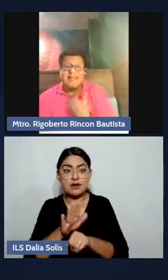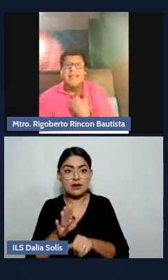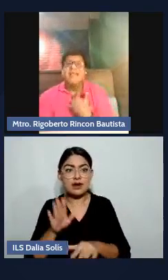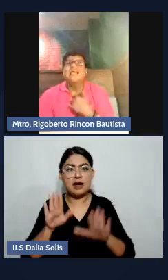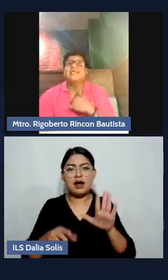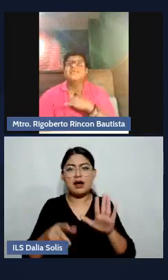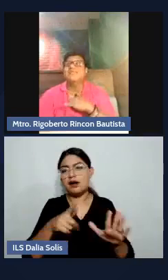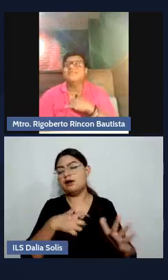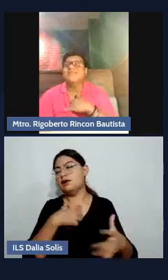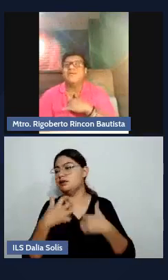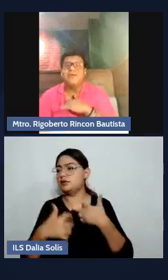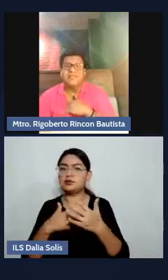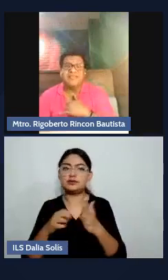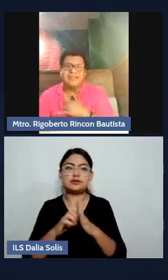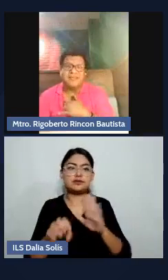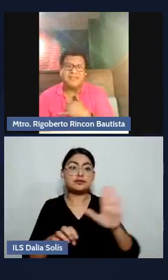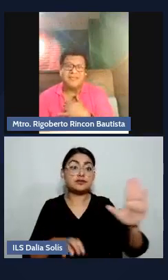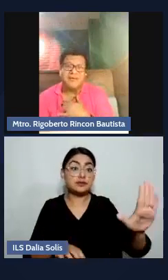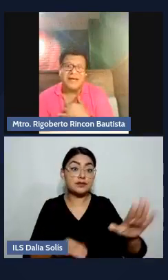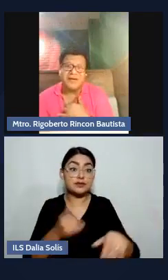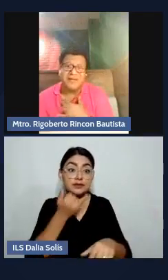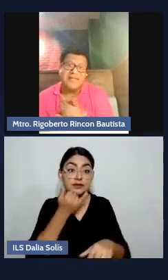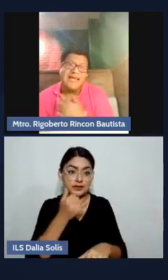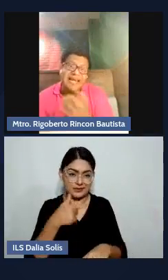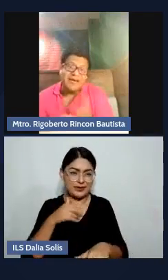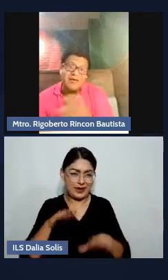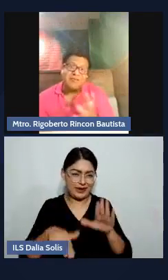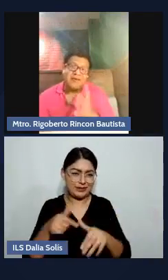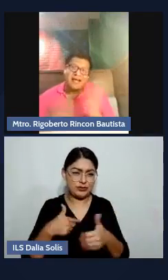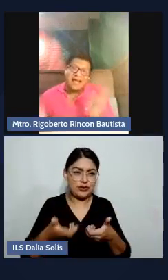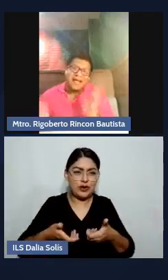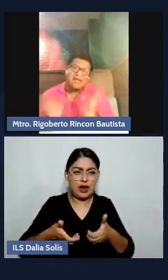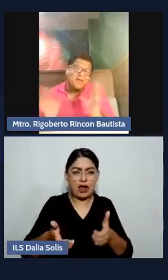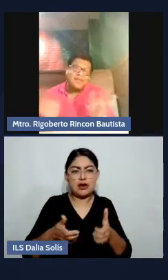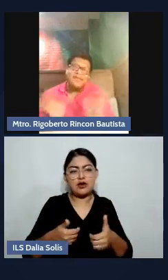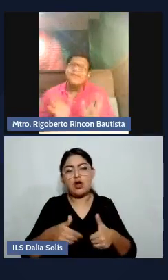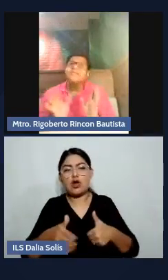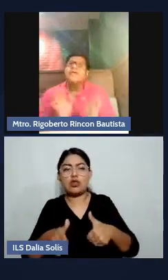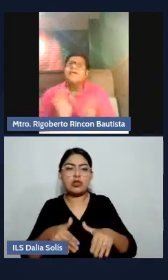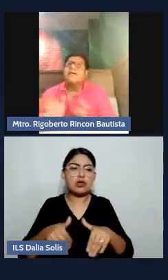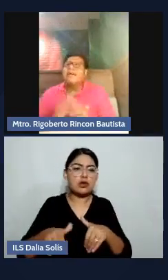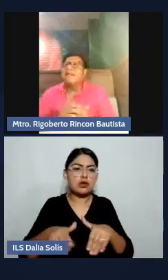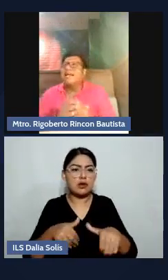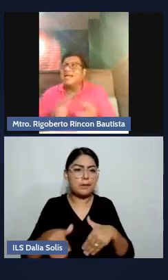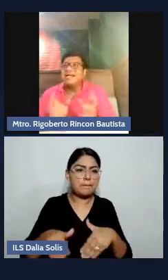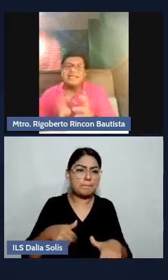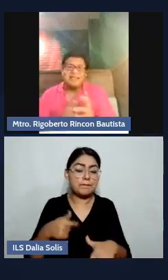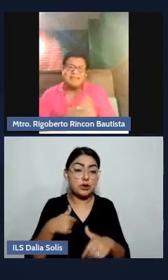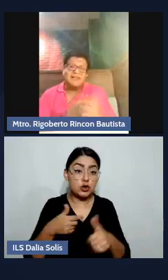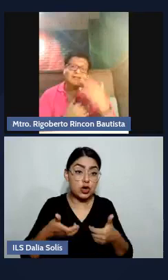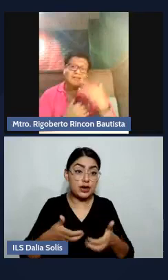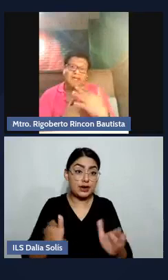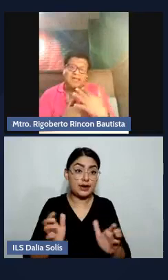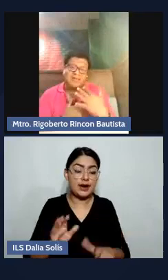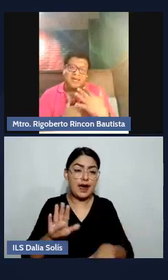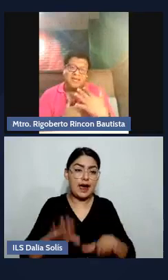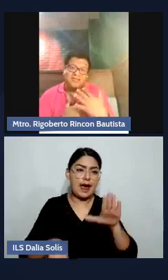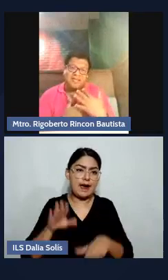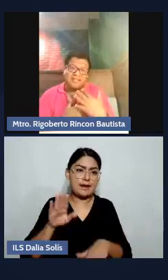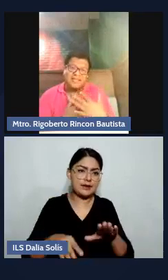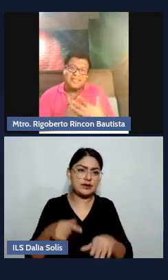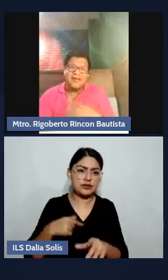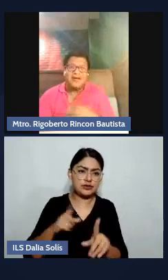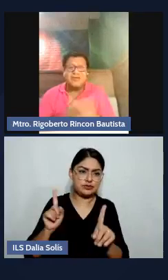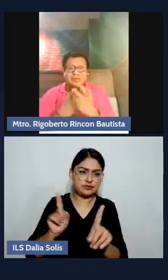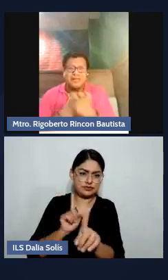de decir, oye, de repente me ha tocado caminar, ¿no? Por la calle, obviamente, en la calle, y de repente yo estoy atrás del otro, pues